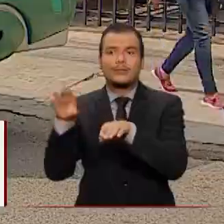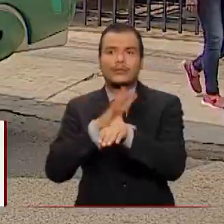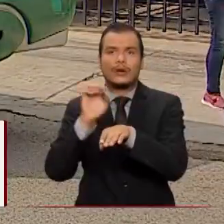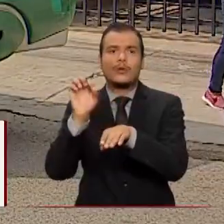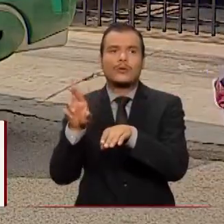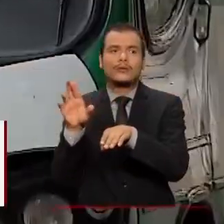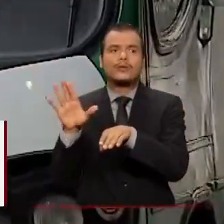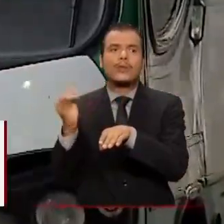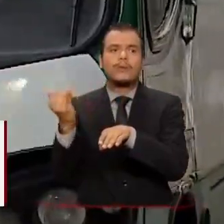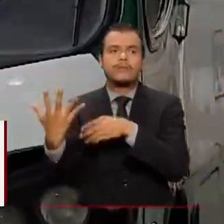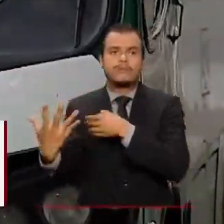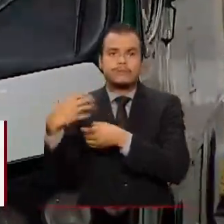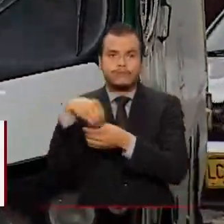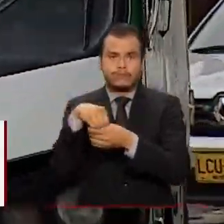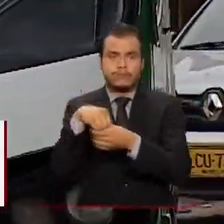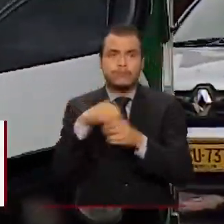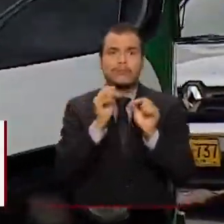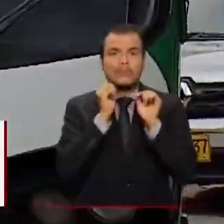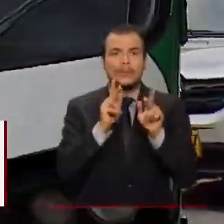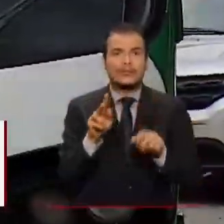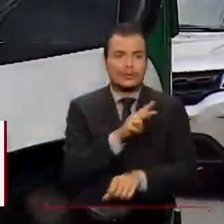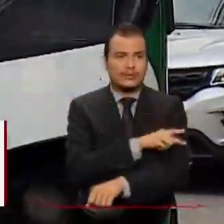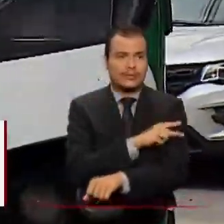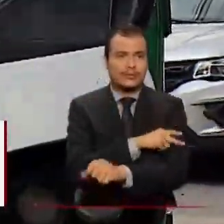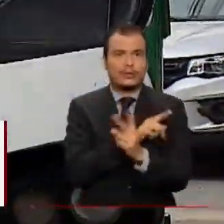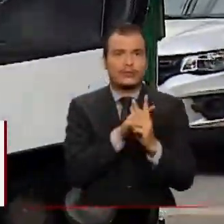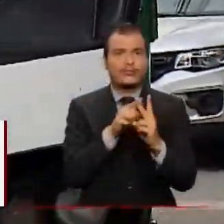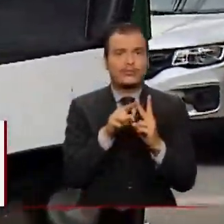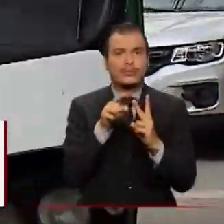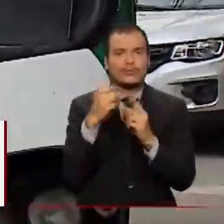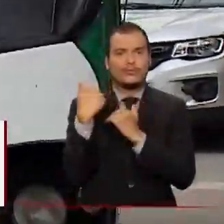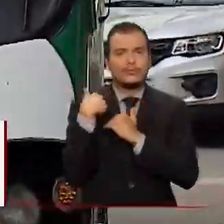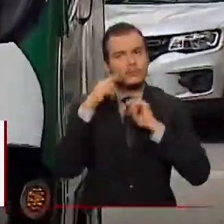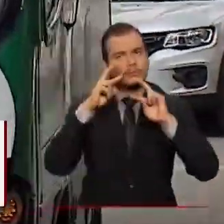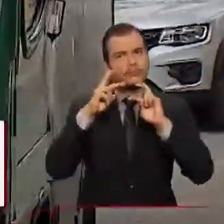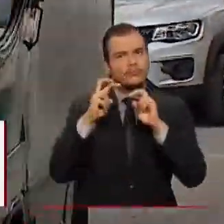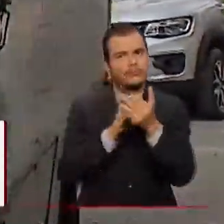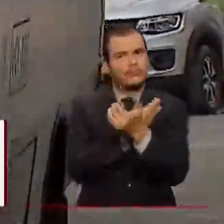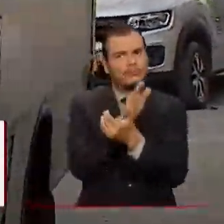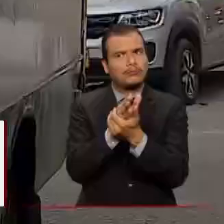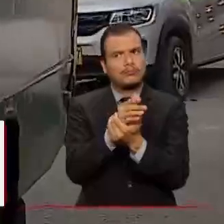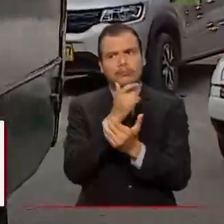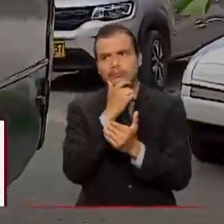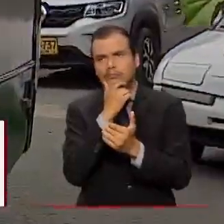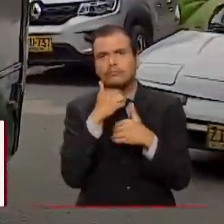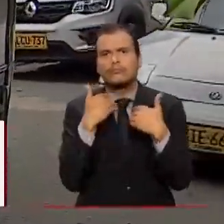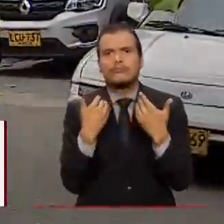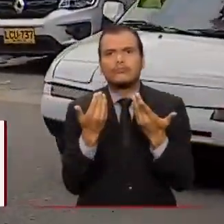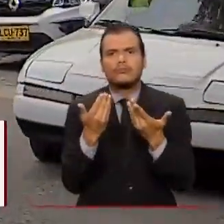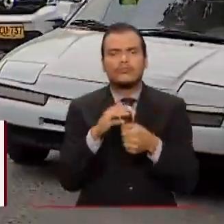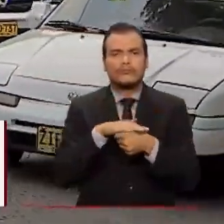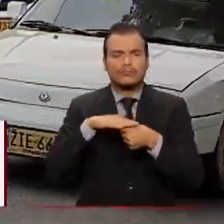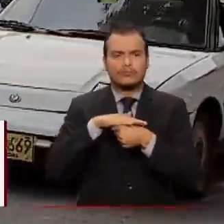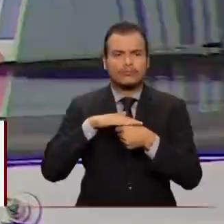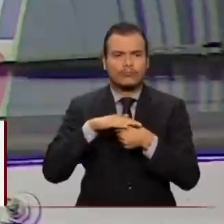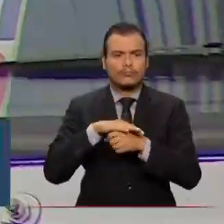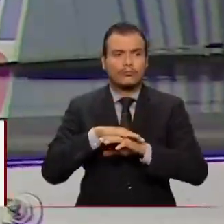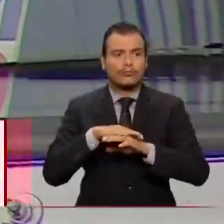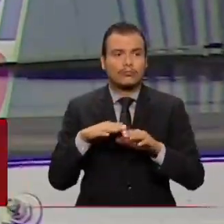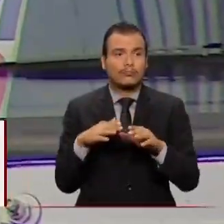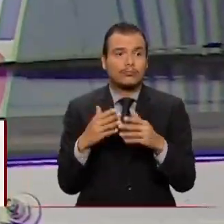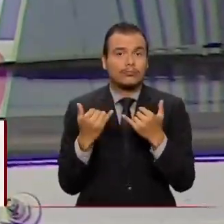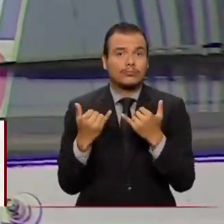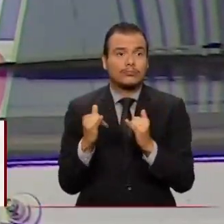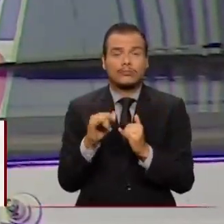oriente de la ciudad. Dos personeros delegados designados por Gerardo Mendoza serán los encargados de adelantar esta investigación. Quisimos conocer